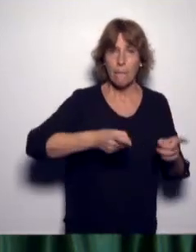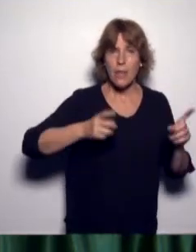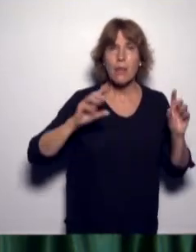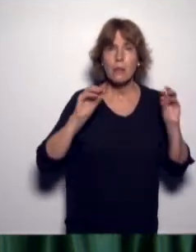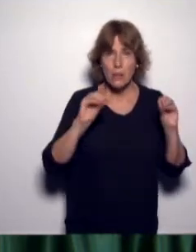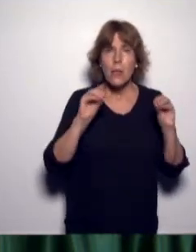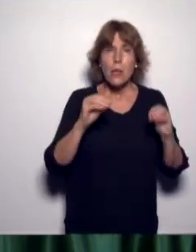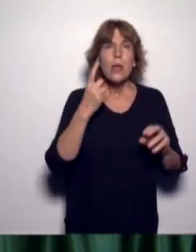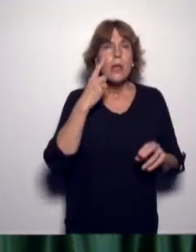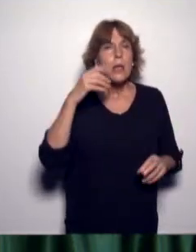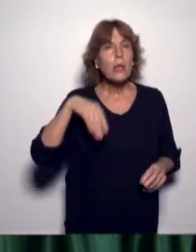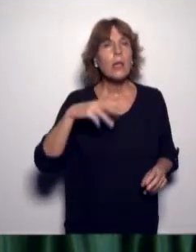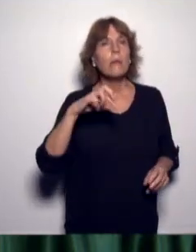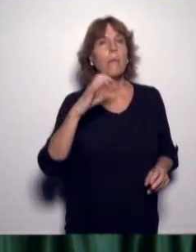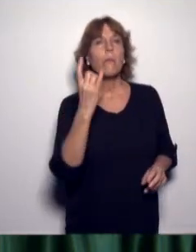quedaría impuro ritualmente,